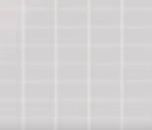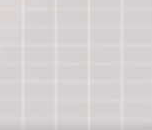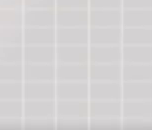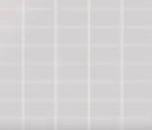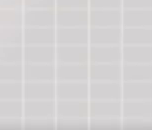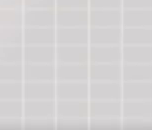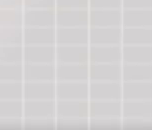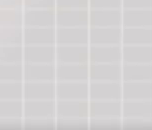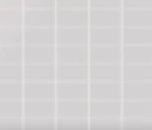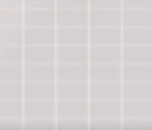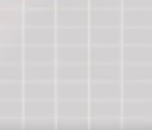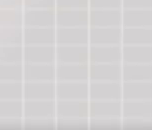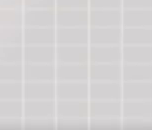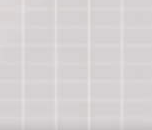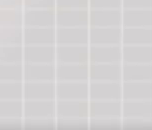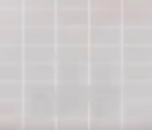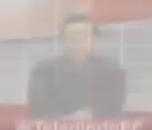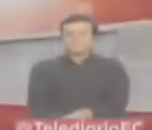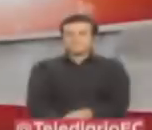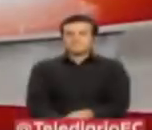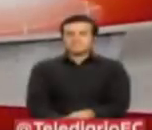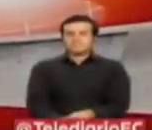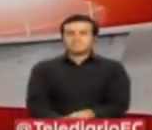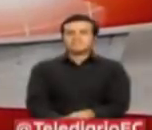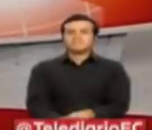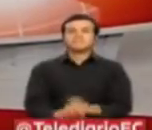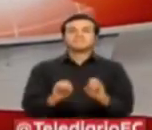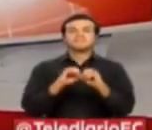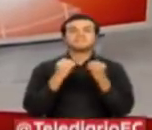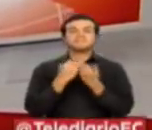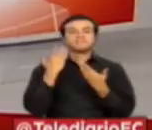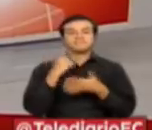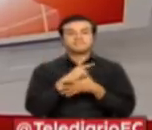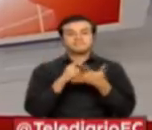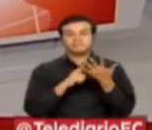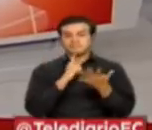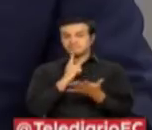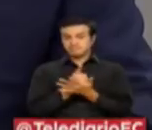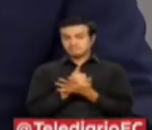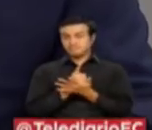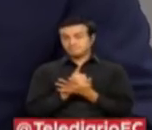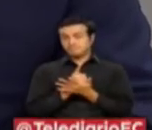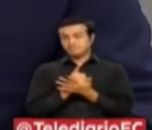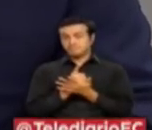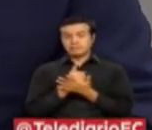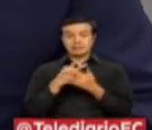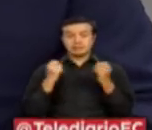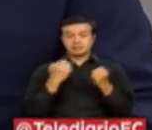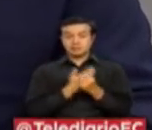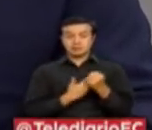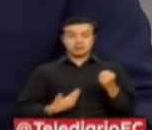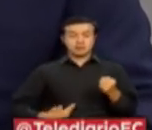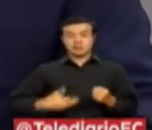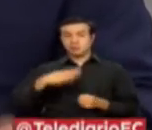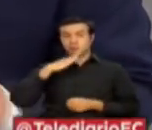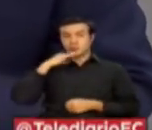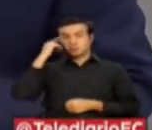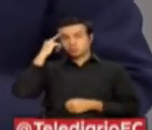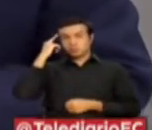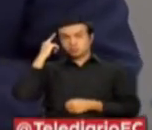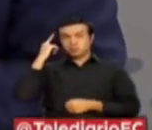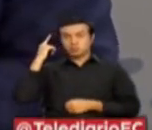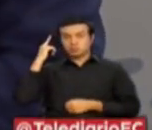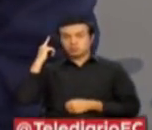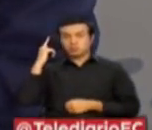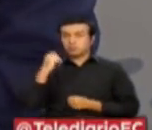4% que menciona a este movimiento y a otras organizaciones políticas. En todo caso, el capital político del expresidente Rafael Correa no se